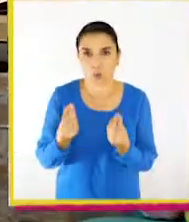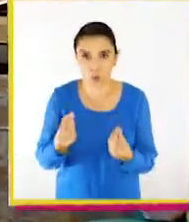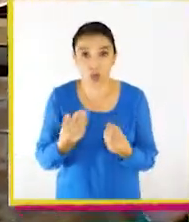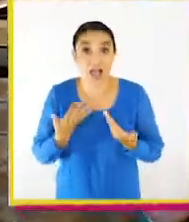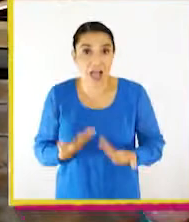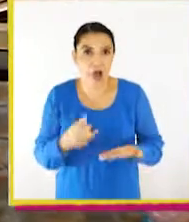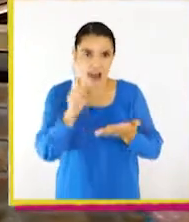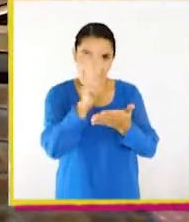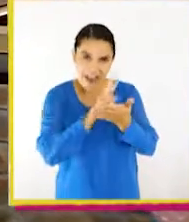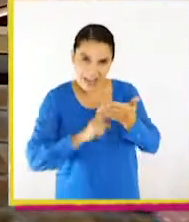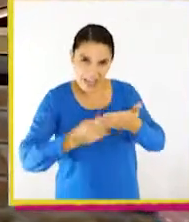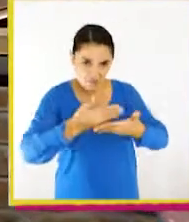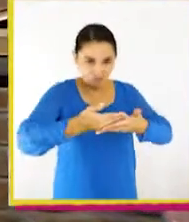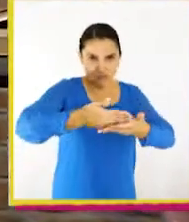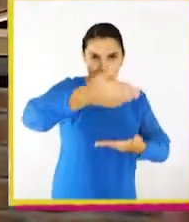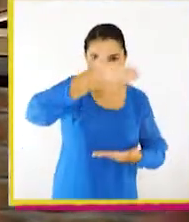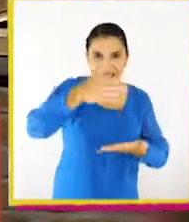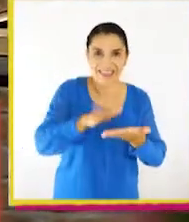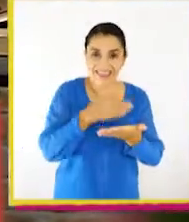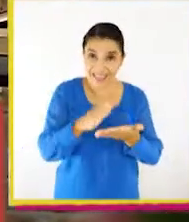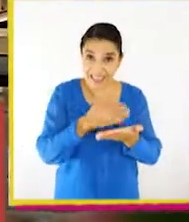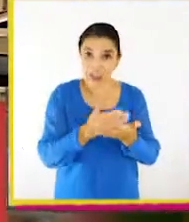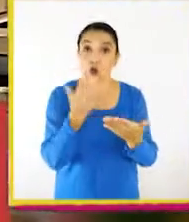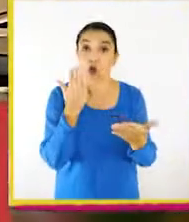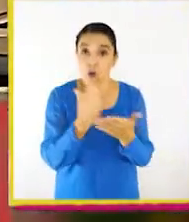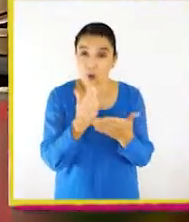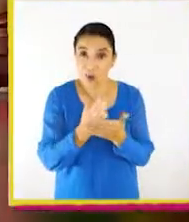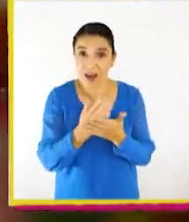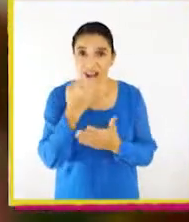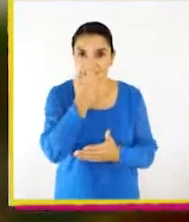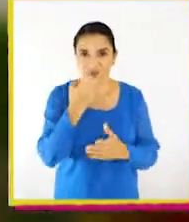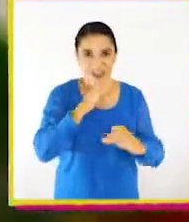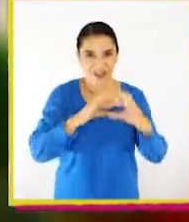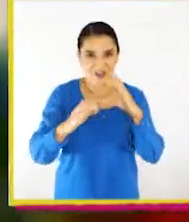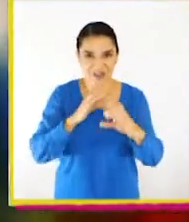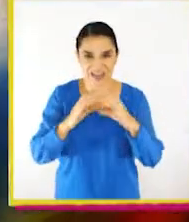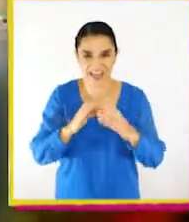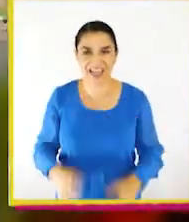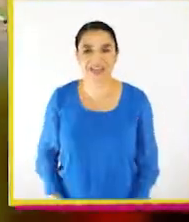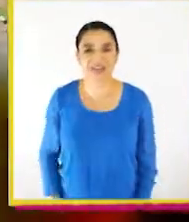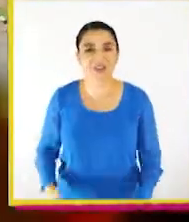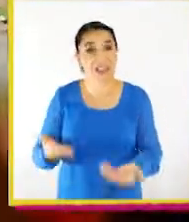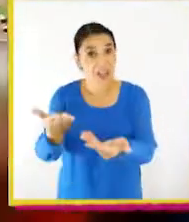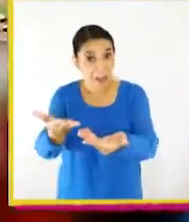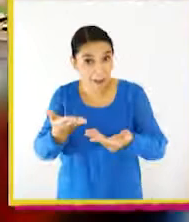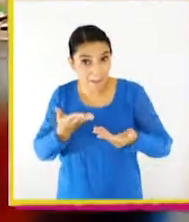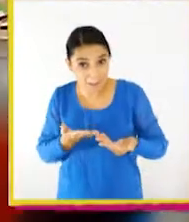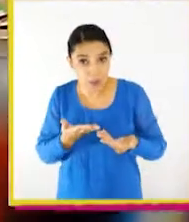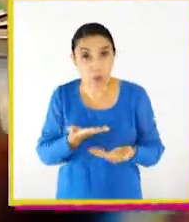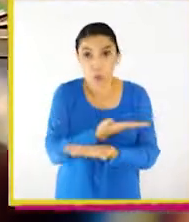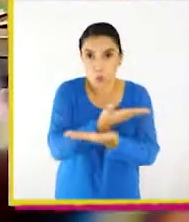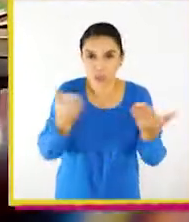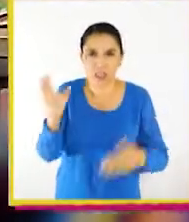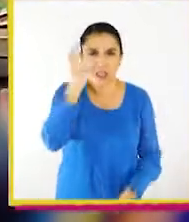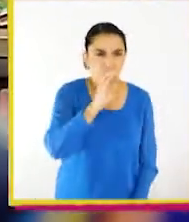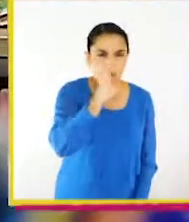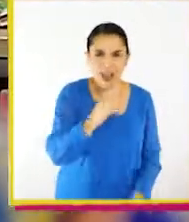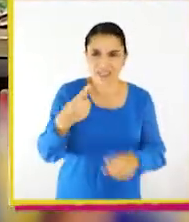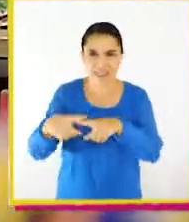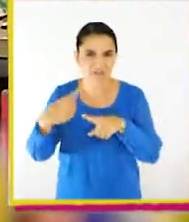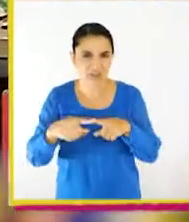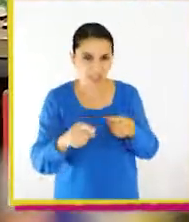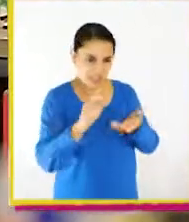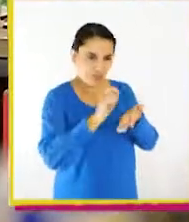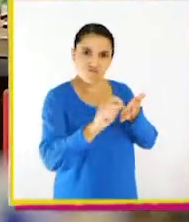tanto que ahora leeré el reportaje que aparece sobre él en el texto de estudio de Lenguaje y Comunicación. Los invito a que vayan a buscar